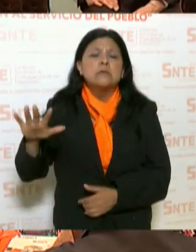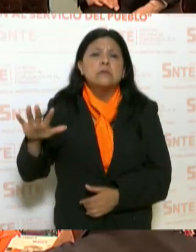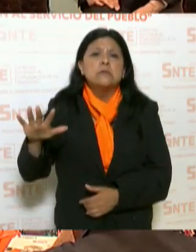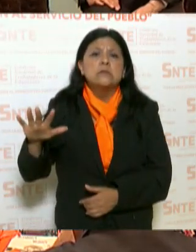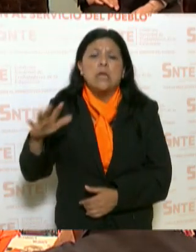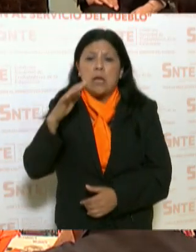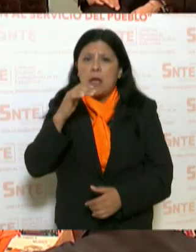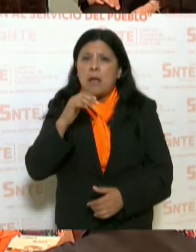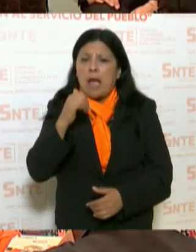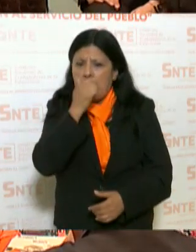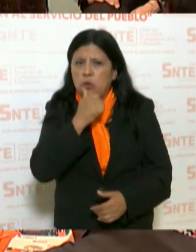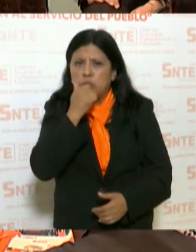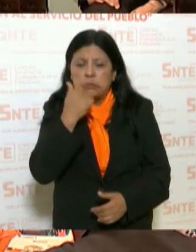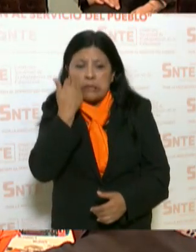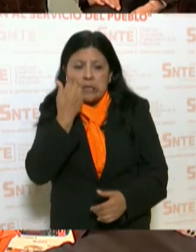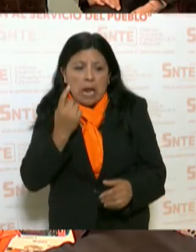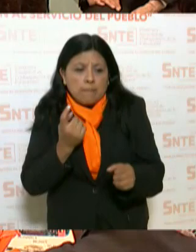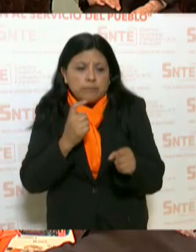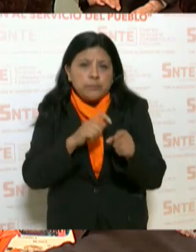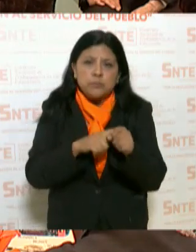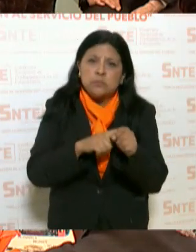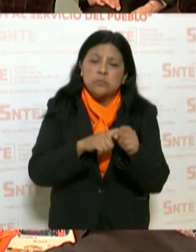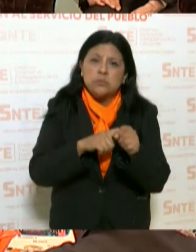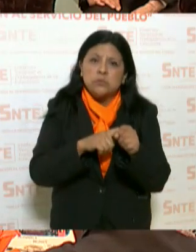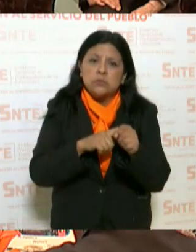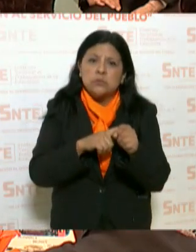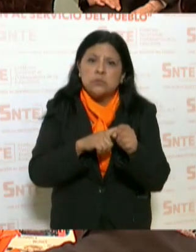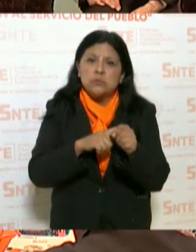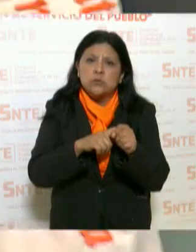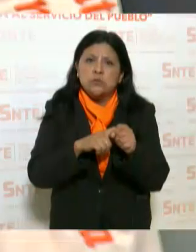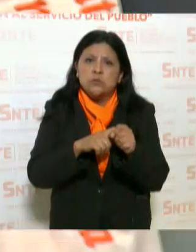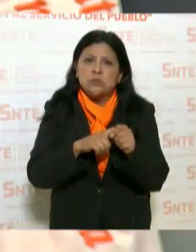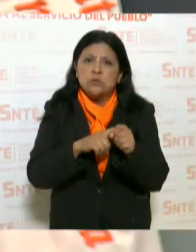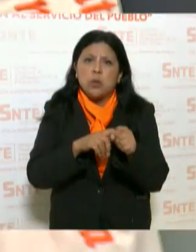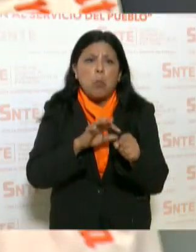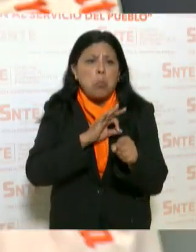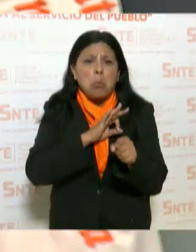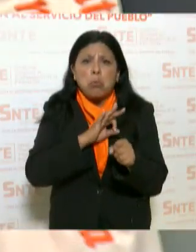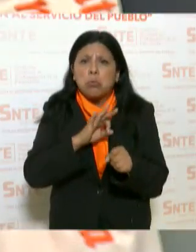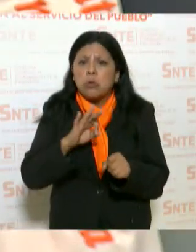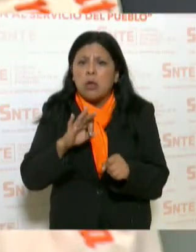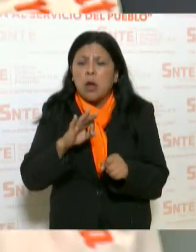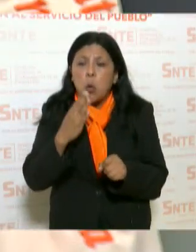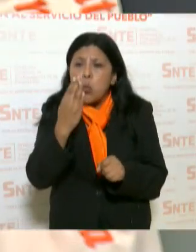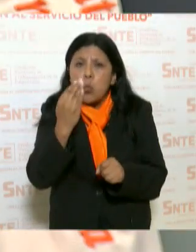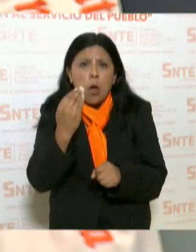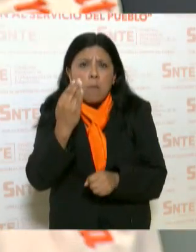que queríamos ingresar, teníamos posibilidad de hacerlo, 9,